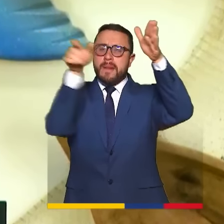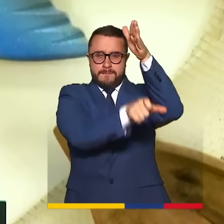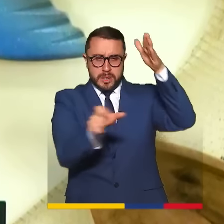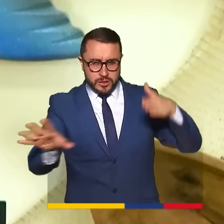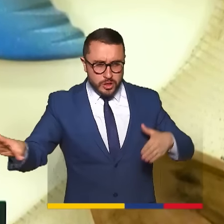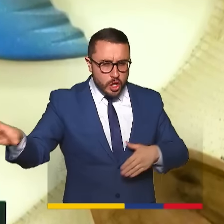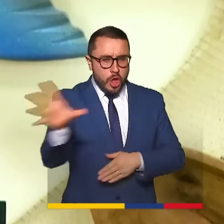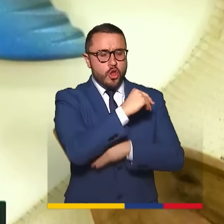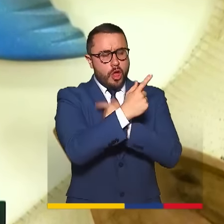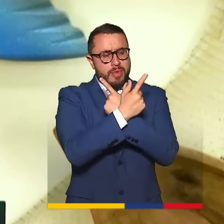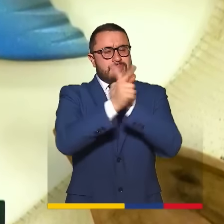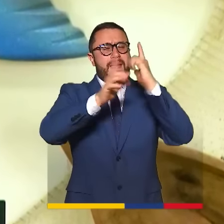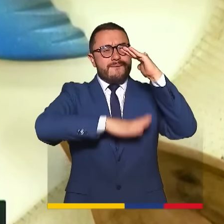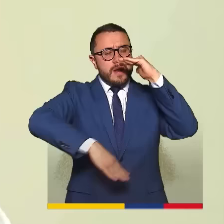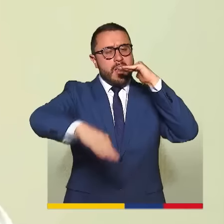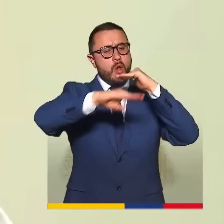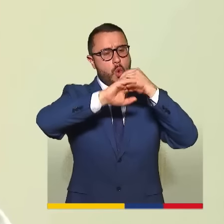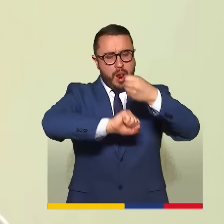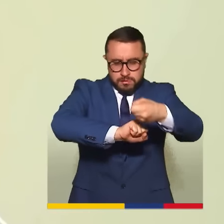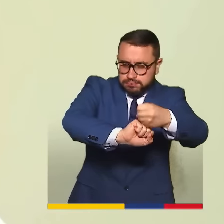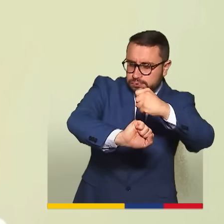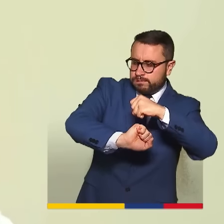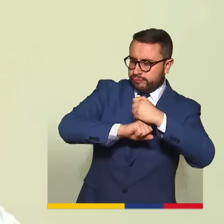libres, iguales y solidarios.